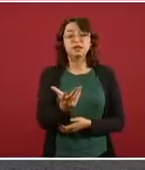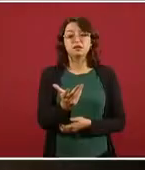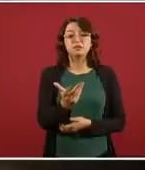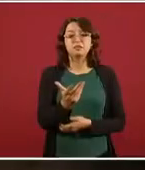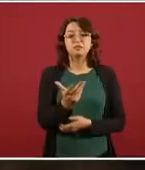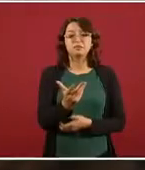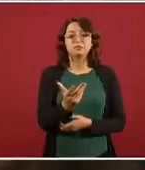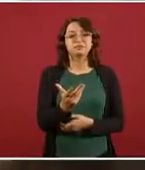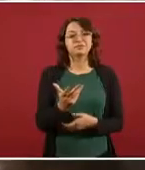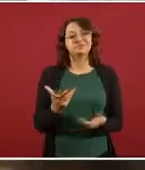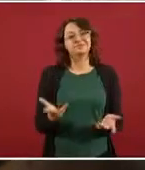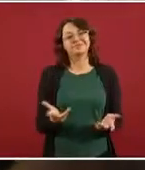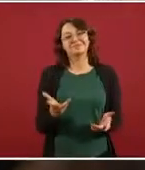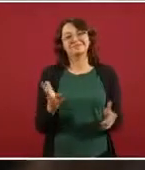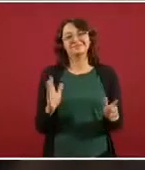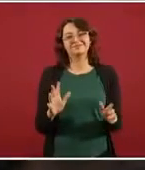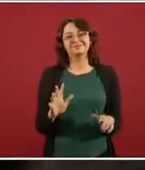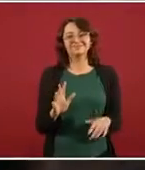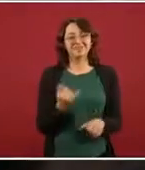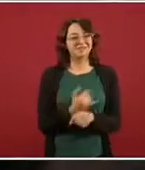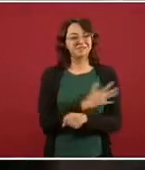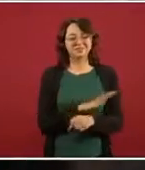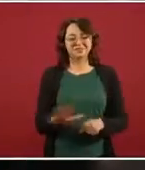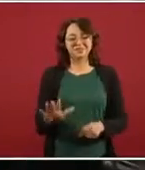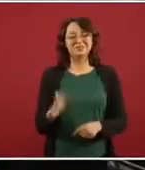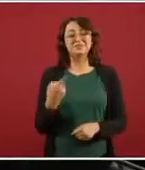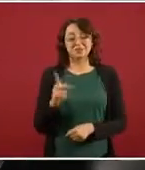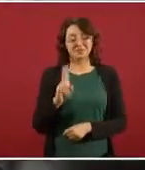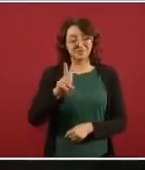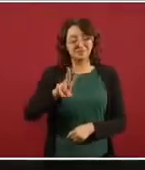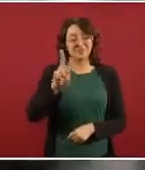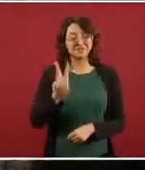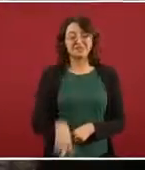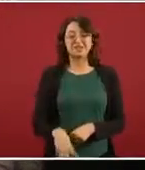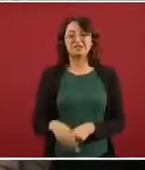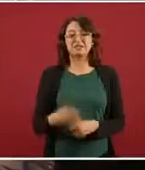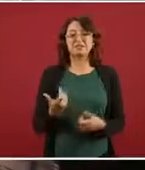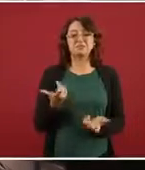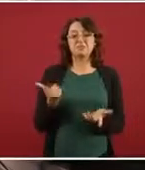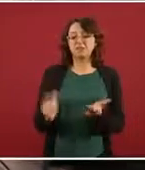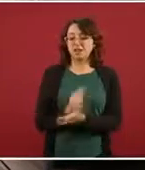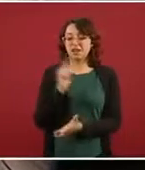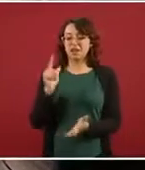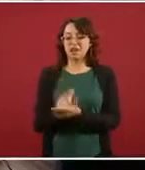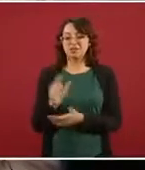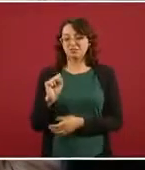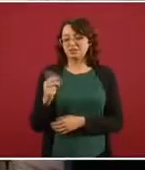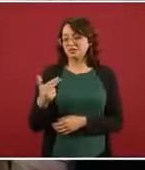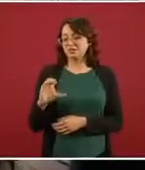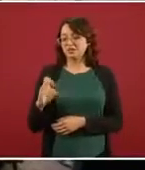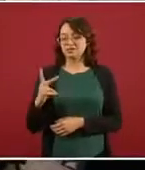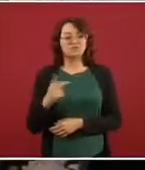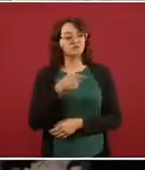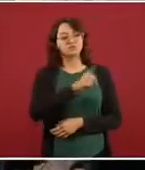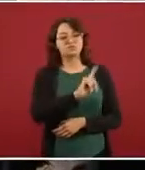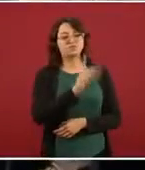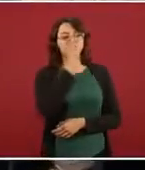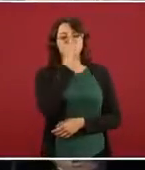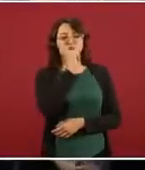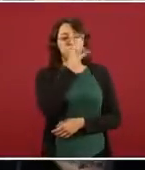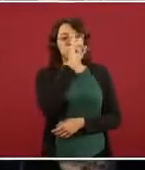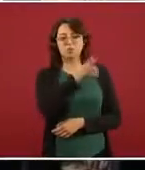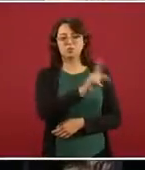aunque parezca increíble, se lo impedía Hacienda o el